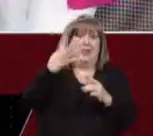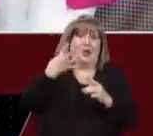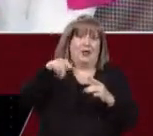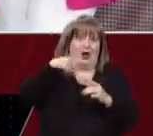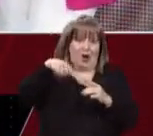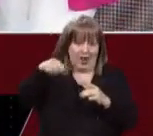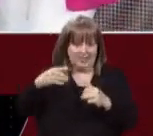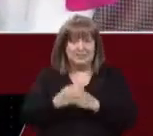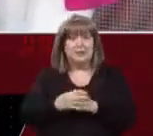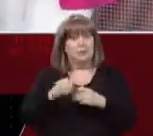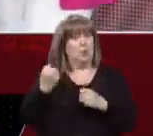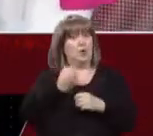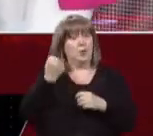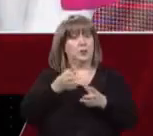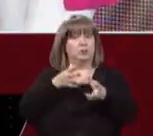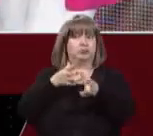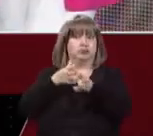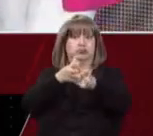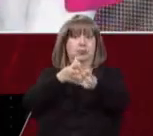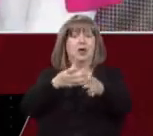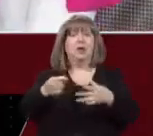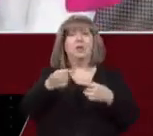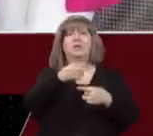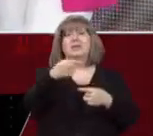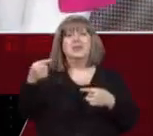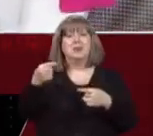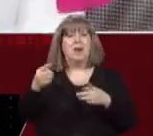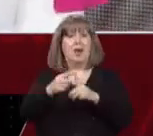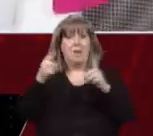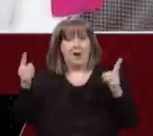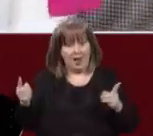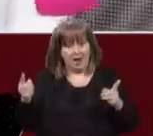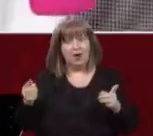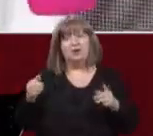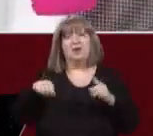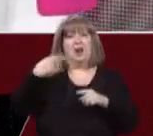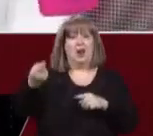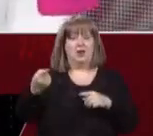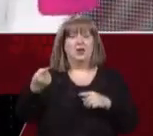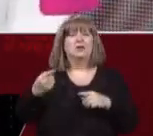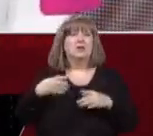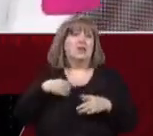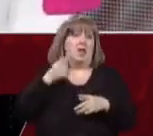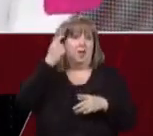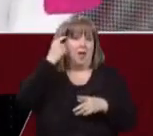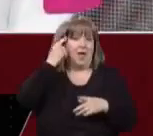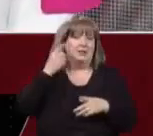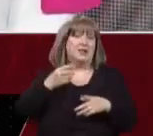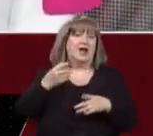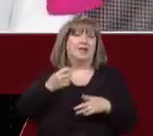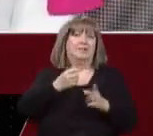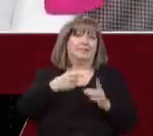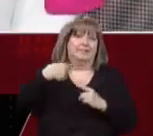horas dato no menor teniendo en cuenta que se viene otro fin de semana extra largo y que se especula que muchos mendocinos viajen a Chile